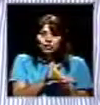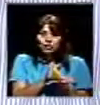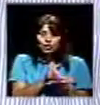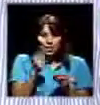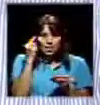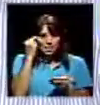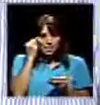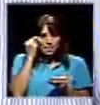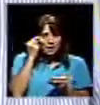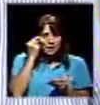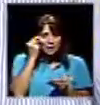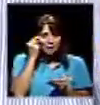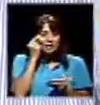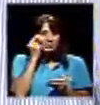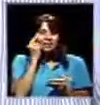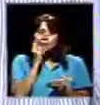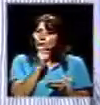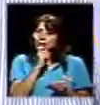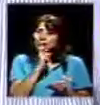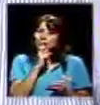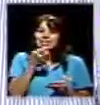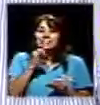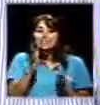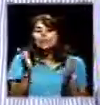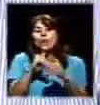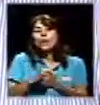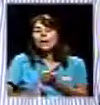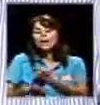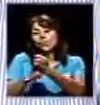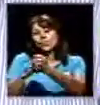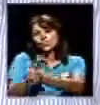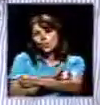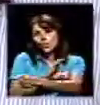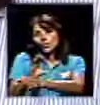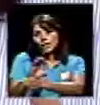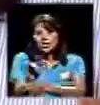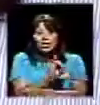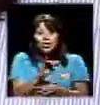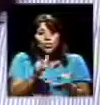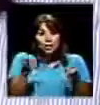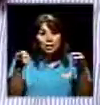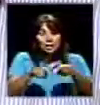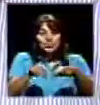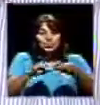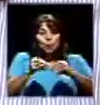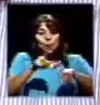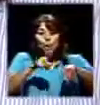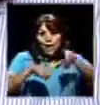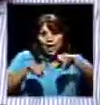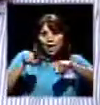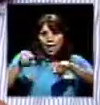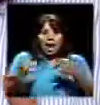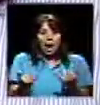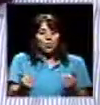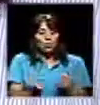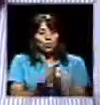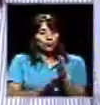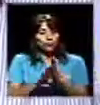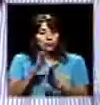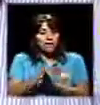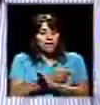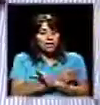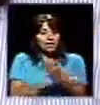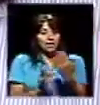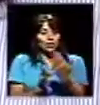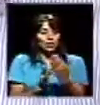Igual que nos pasa en economía, en estadística también. Uh-huh. Entonces, ahora con el avance tecnológico, es más fácil implementar esas